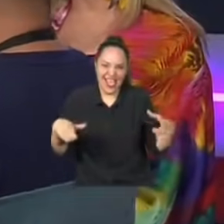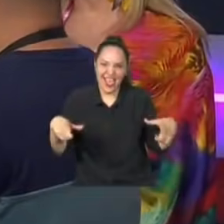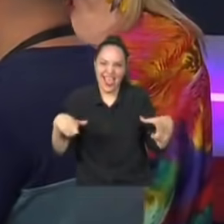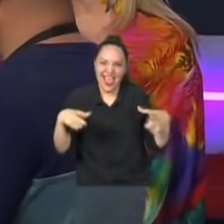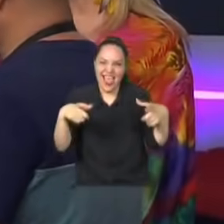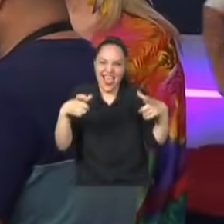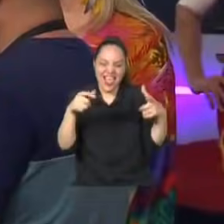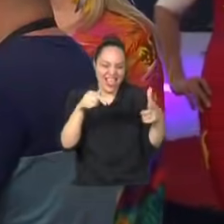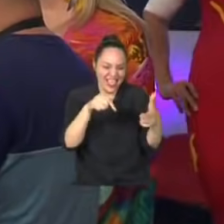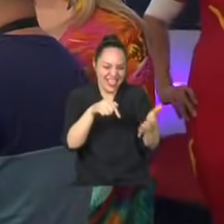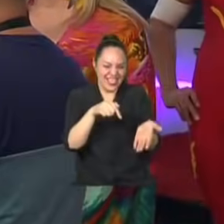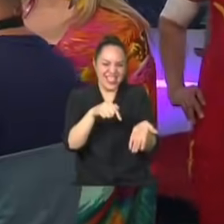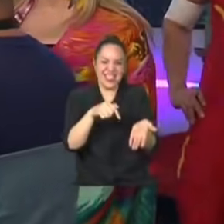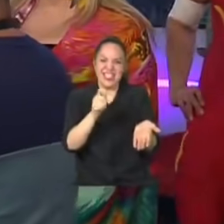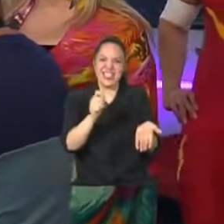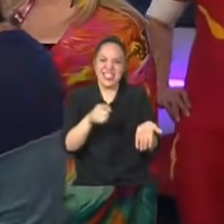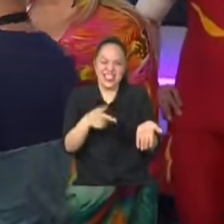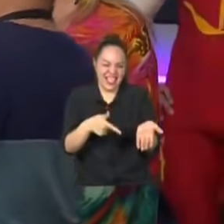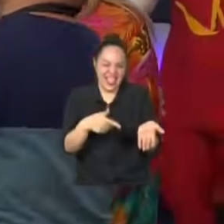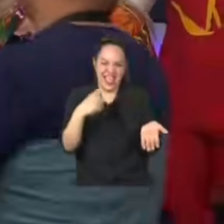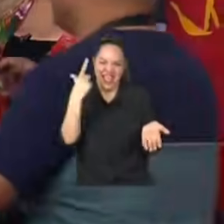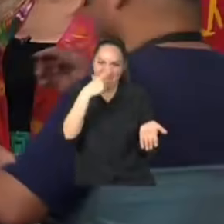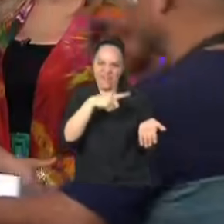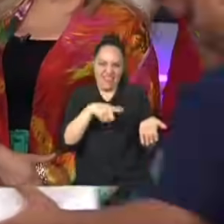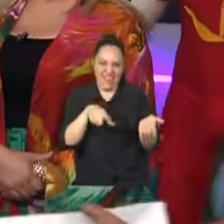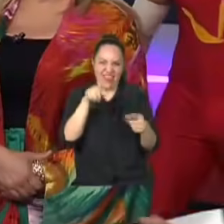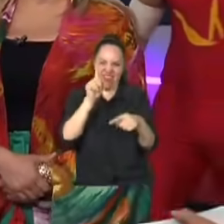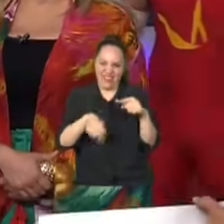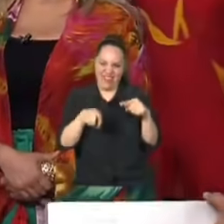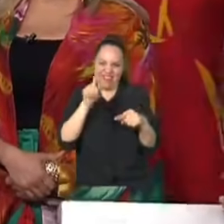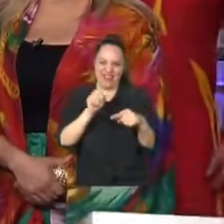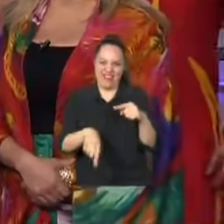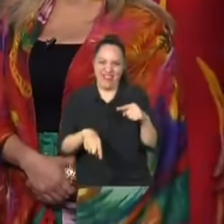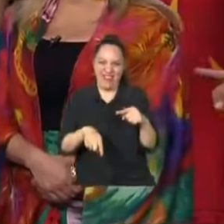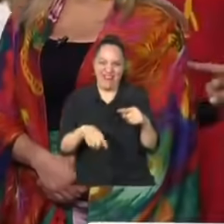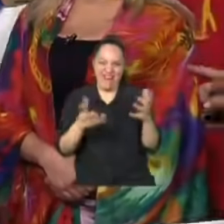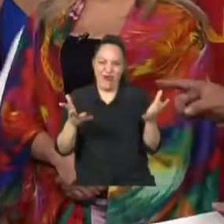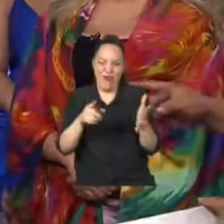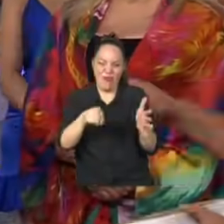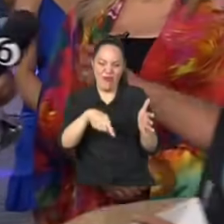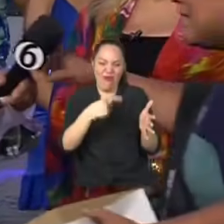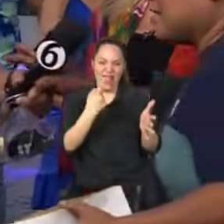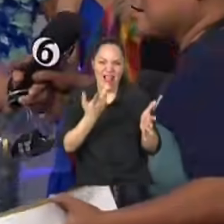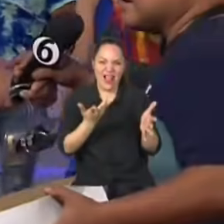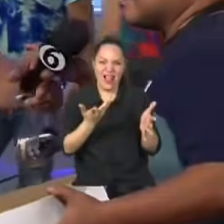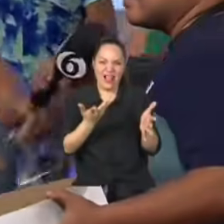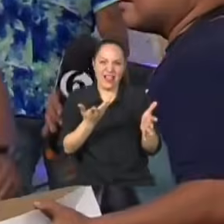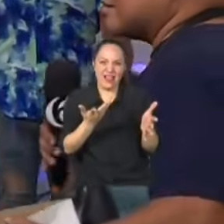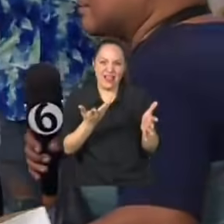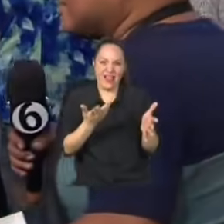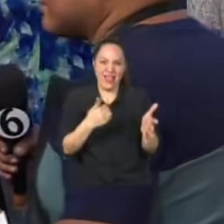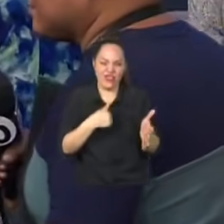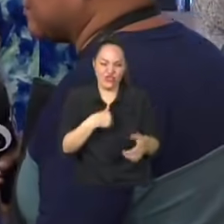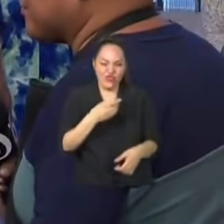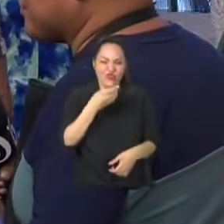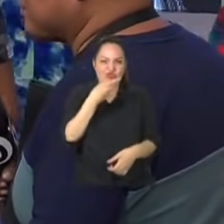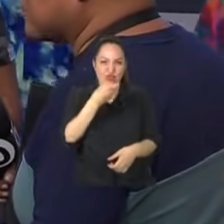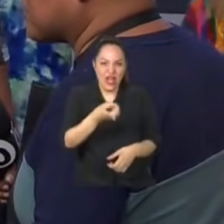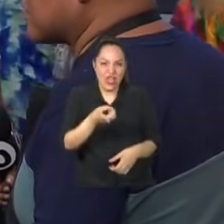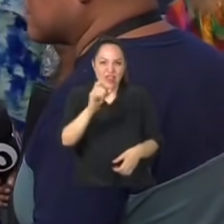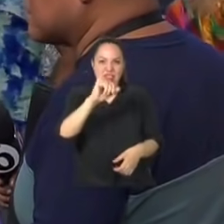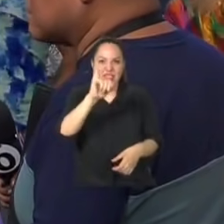micrófono, Chavana, Juanito. ¿Qué es eso? Explícalo. Explícalo, frentudo. Explícalo. Yo le dije a Juanito que me